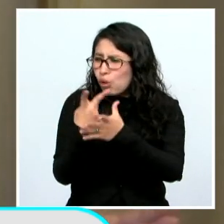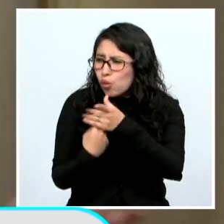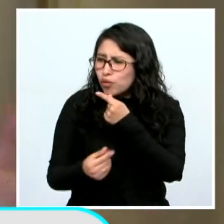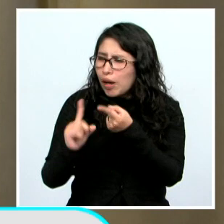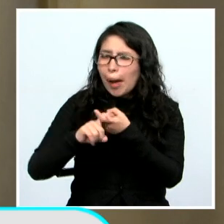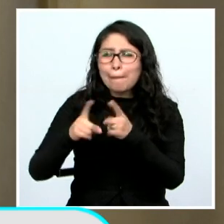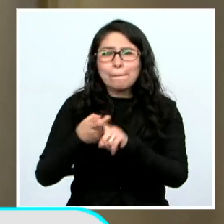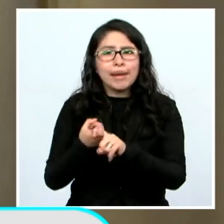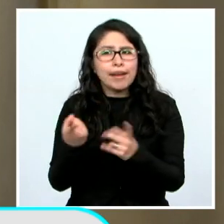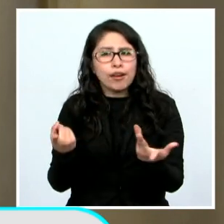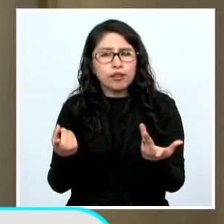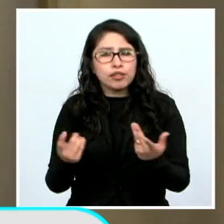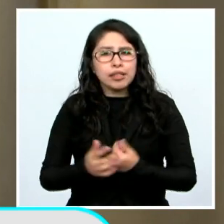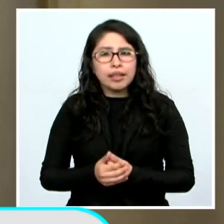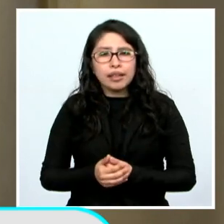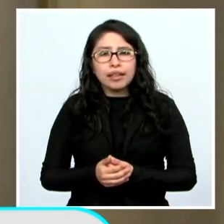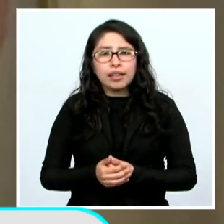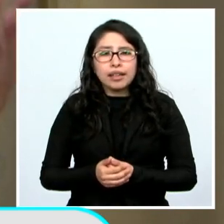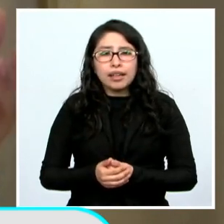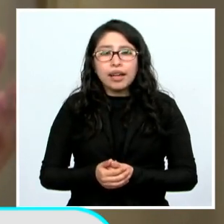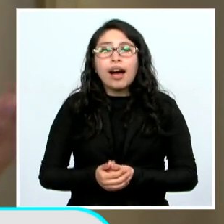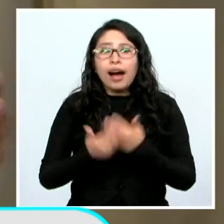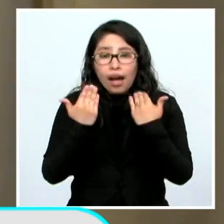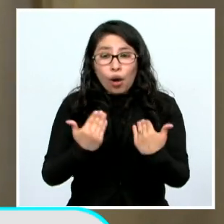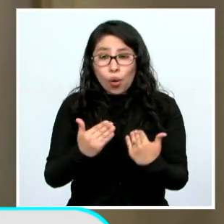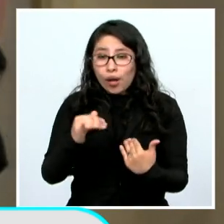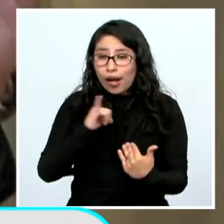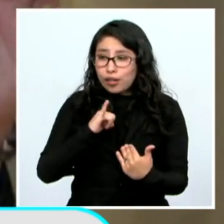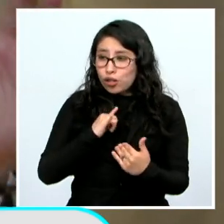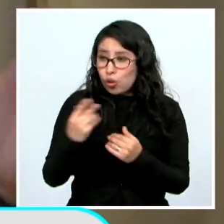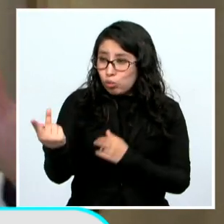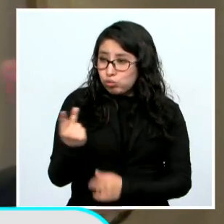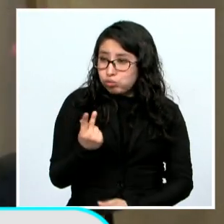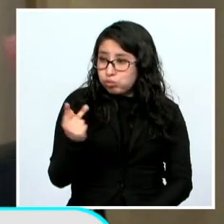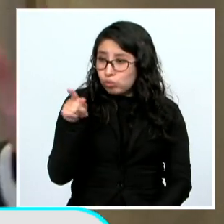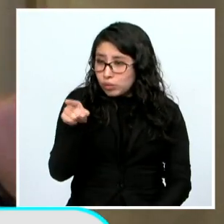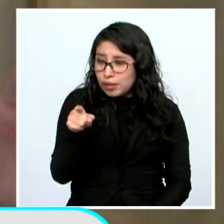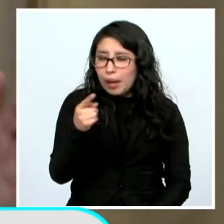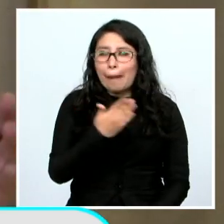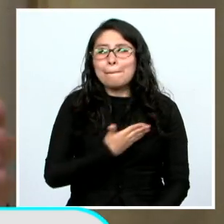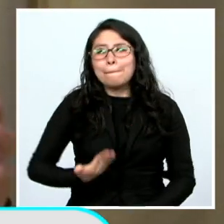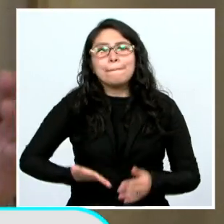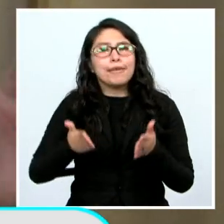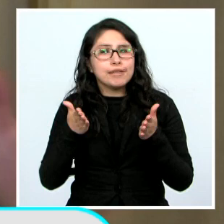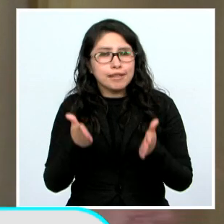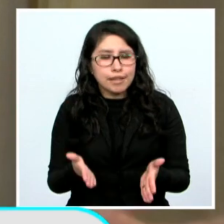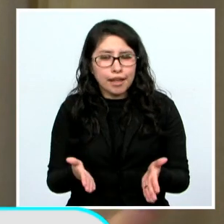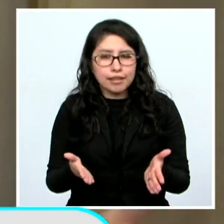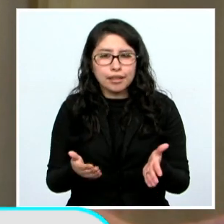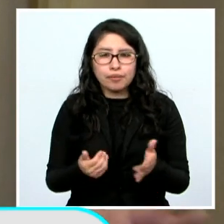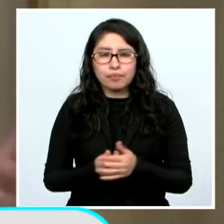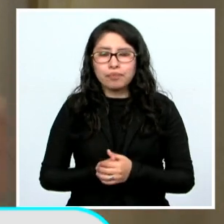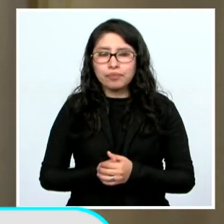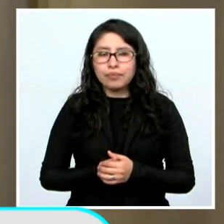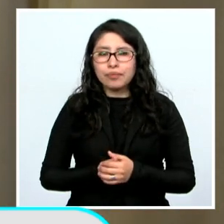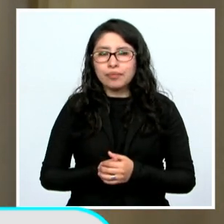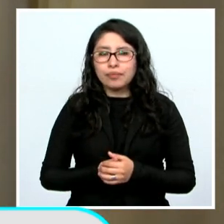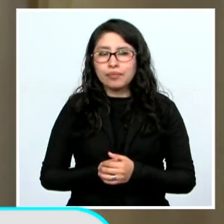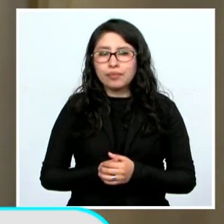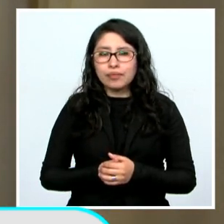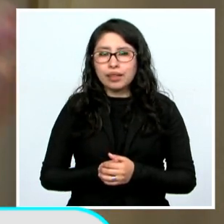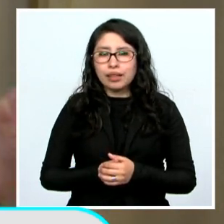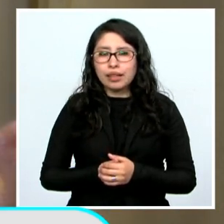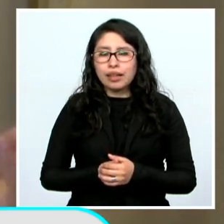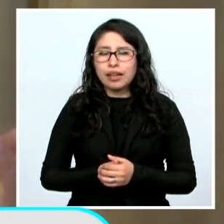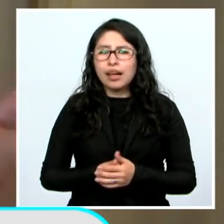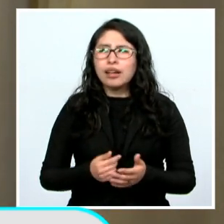país, puede ser entendido por alguna gente, dice, ay, qué atrevido, este la trata como si fuera su amiga. Yo la considero así. Cuando